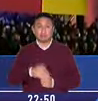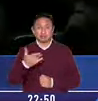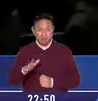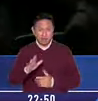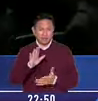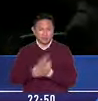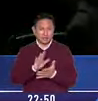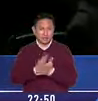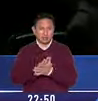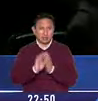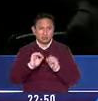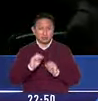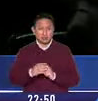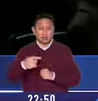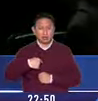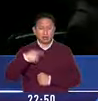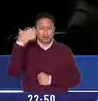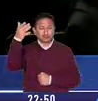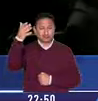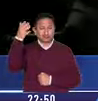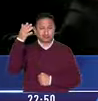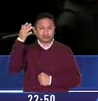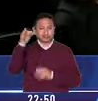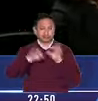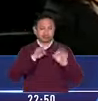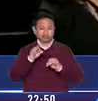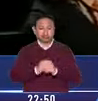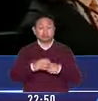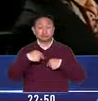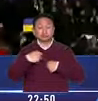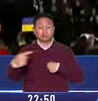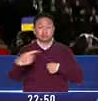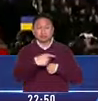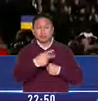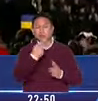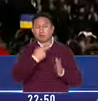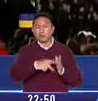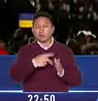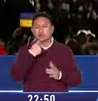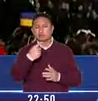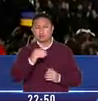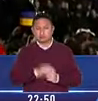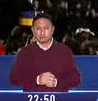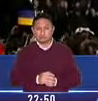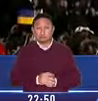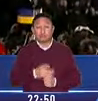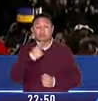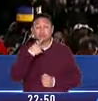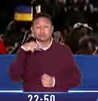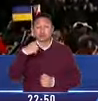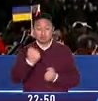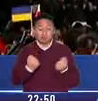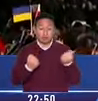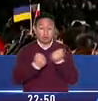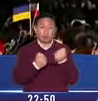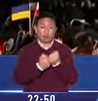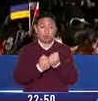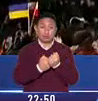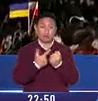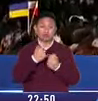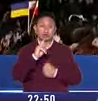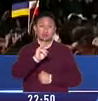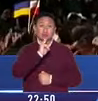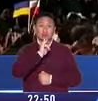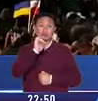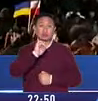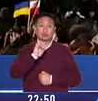tranquilidad ofreció un extenso discurso sobre su paso por Kiev y en sus palabras reiteró el apoyo de su país y